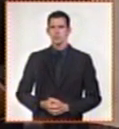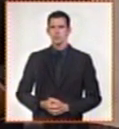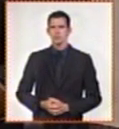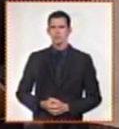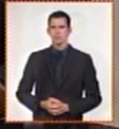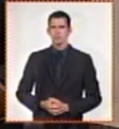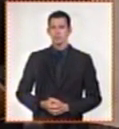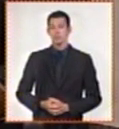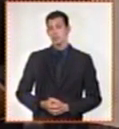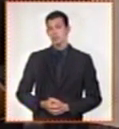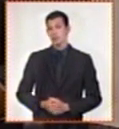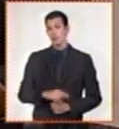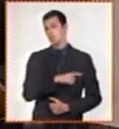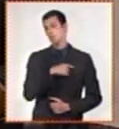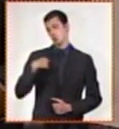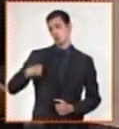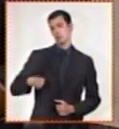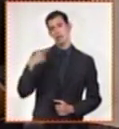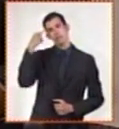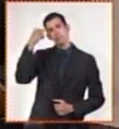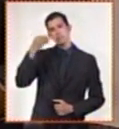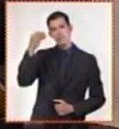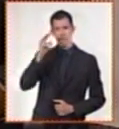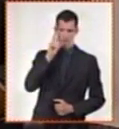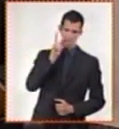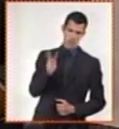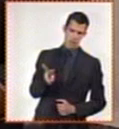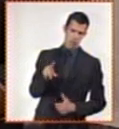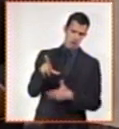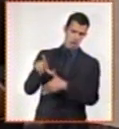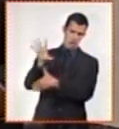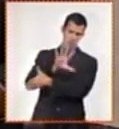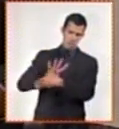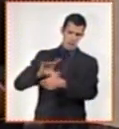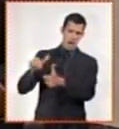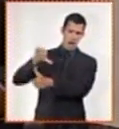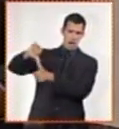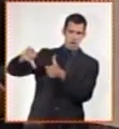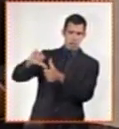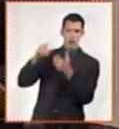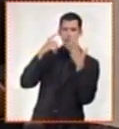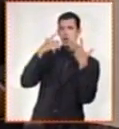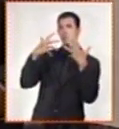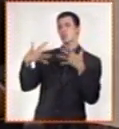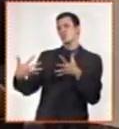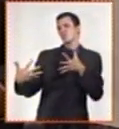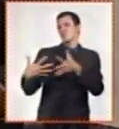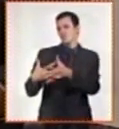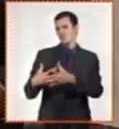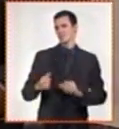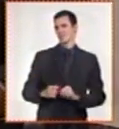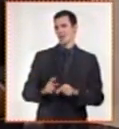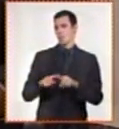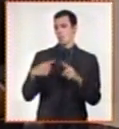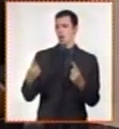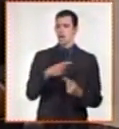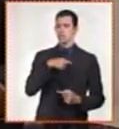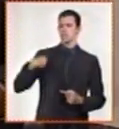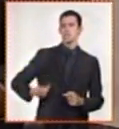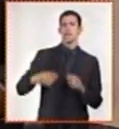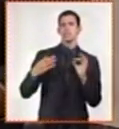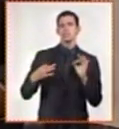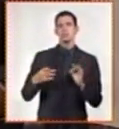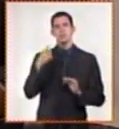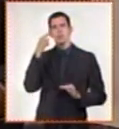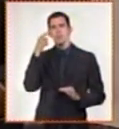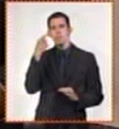mundo y la democratización de las relaciones internacionales. China siempre desarrolla las relaciones con ALC